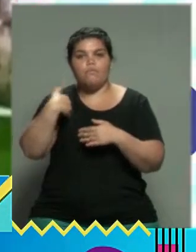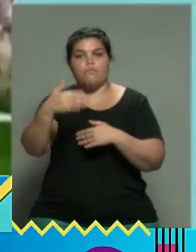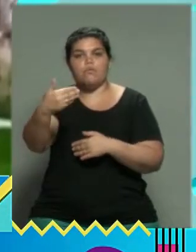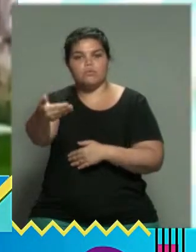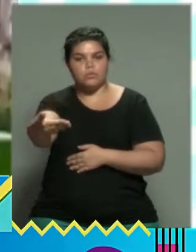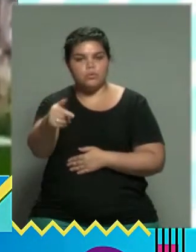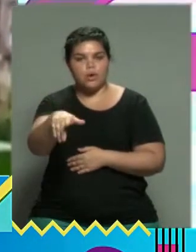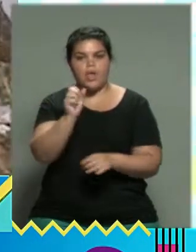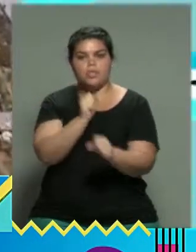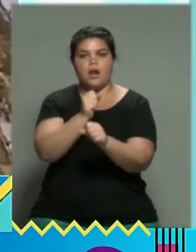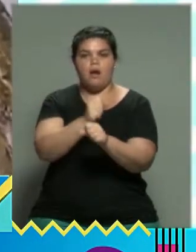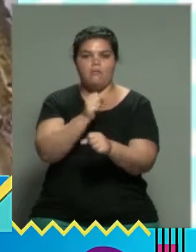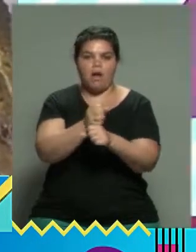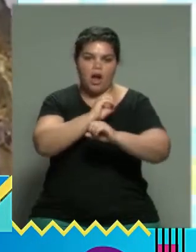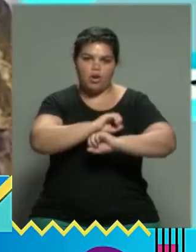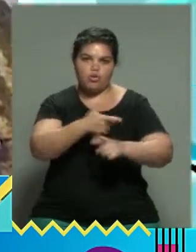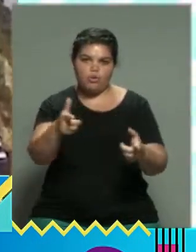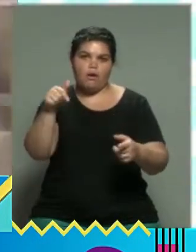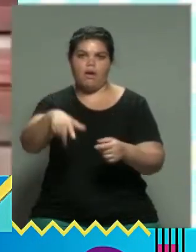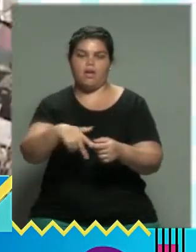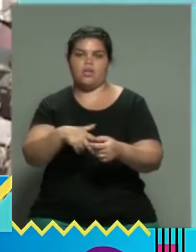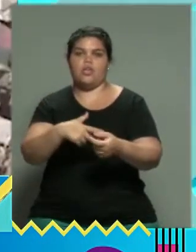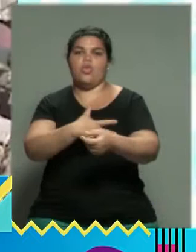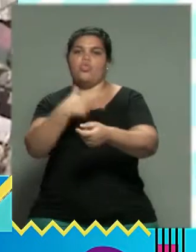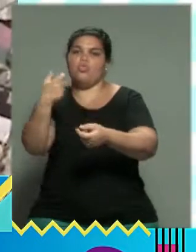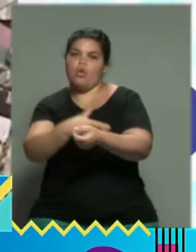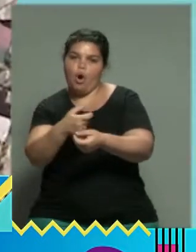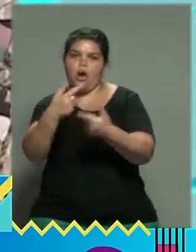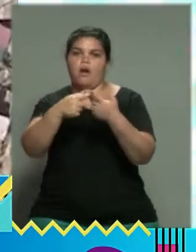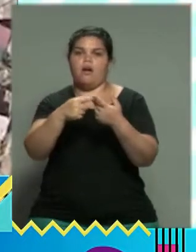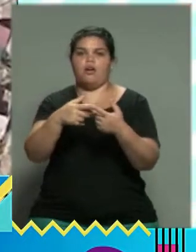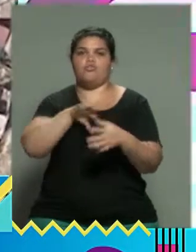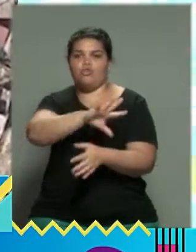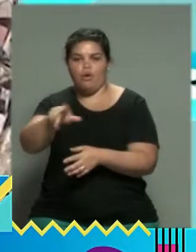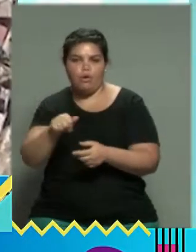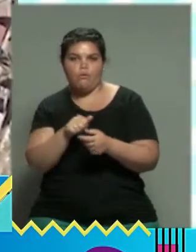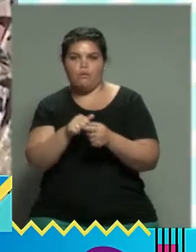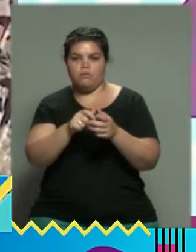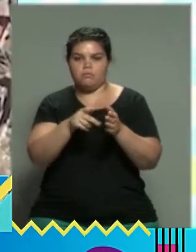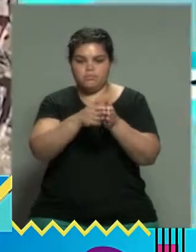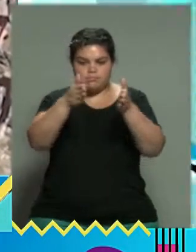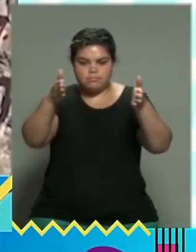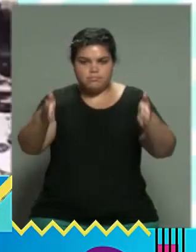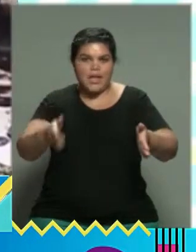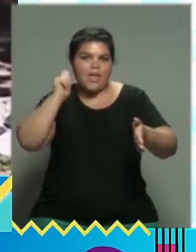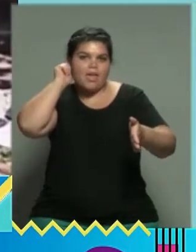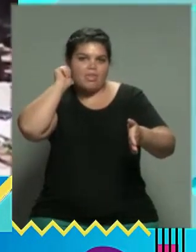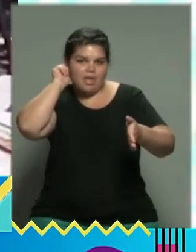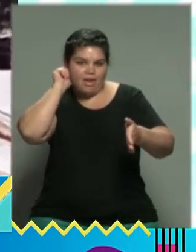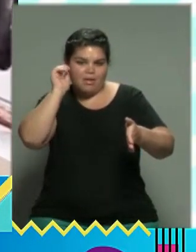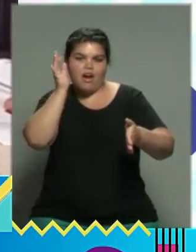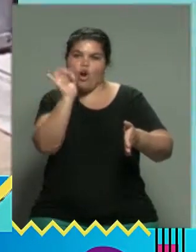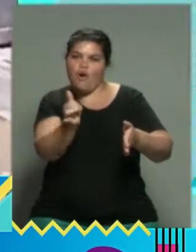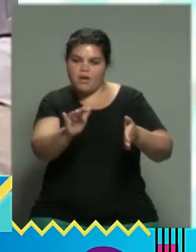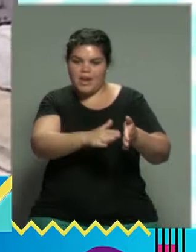generalmente al desempleo, a la drogadicción, al robo. Esta franja que tenemos, que seguramente todos sabemos que ha pasado